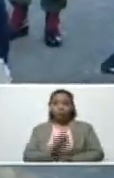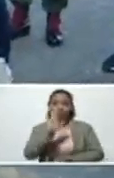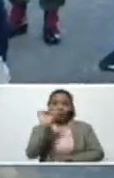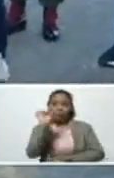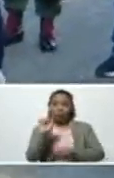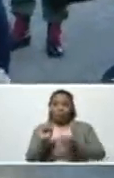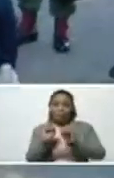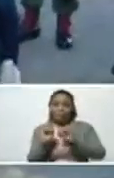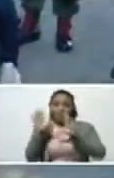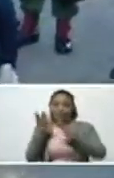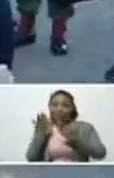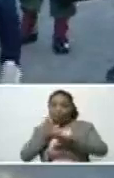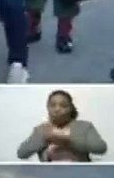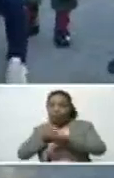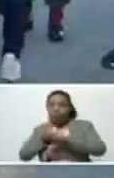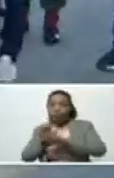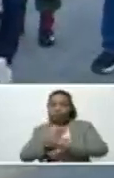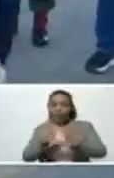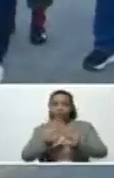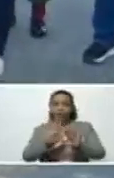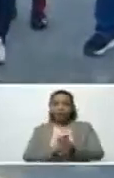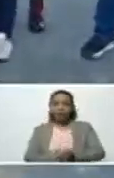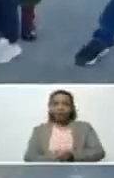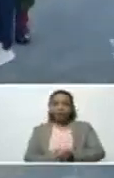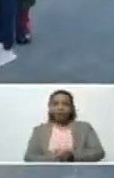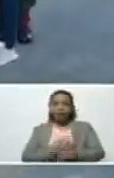vamos a ver qué pasa aquí. Ya. Ahora sí.